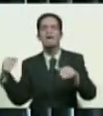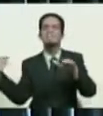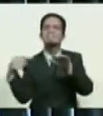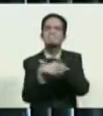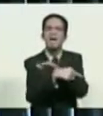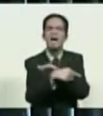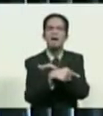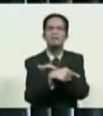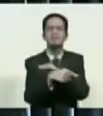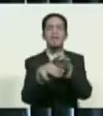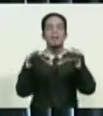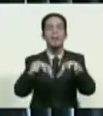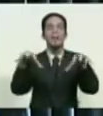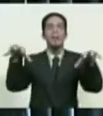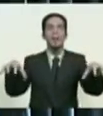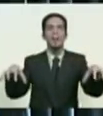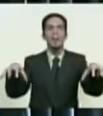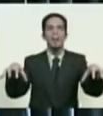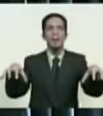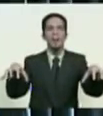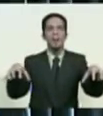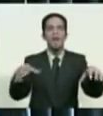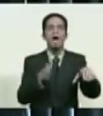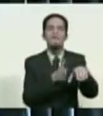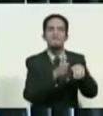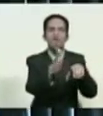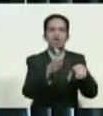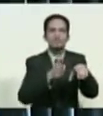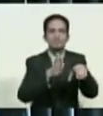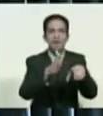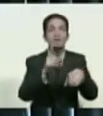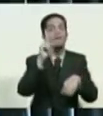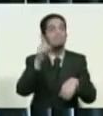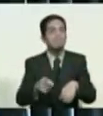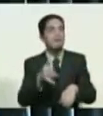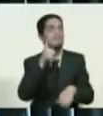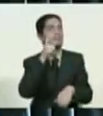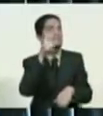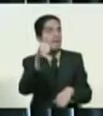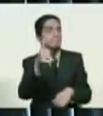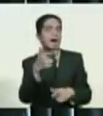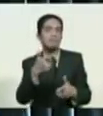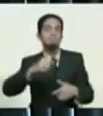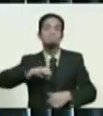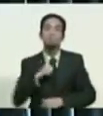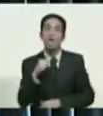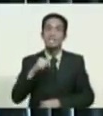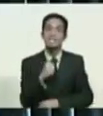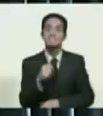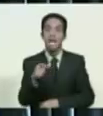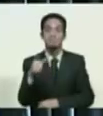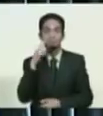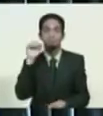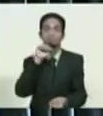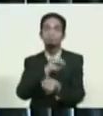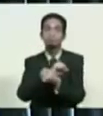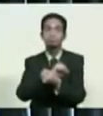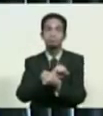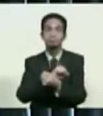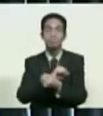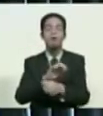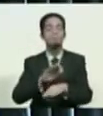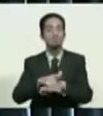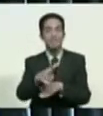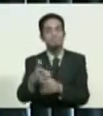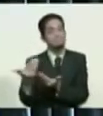frontera, debía de inmediato comunicarse con las autoridades venezolanas para que fuera capturado, en resguardo de su función como